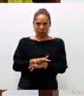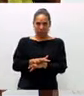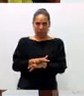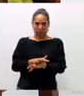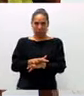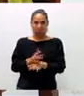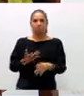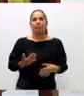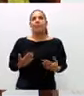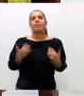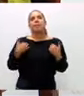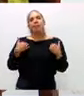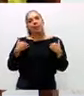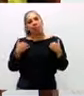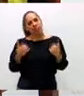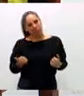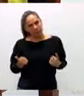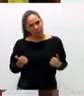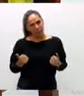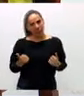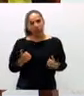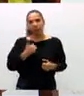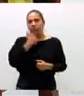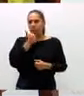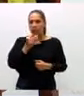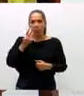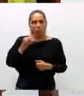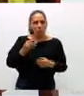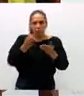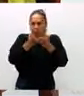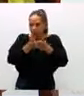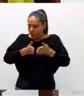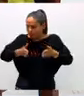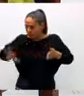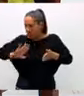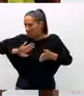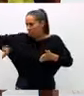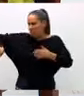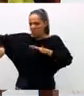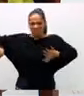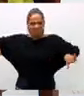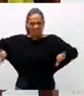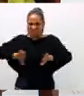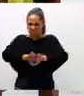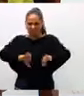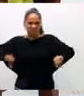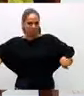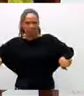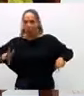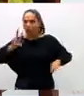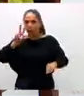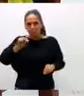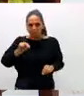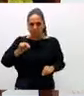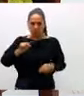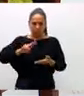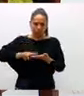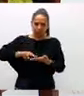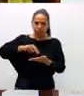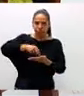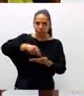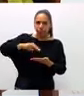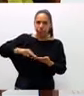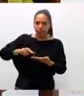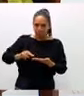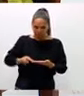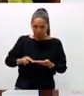entender la situación y no separar en el sentido de aislar, sino de ver que hay intervenciones